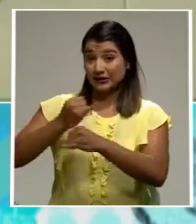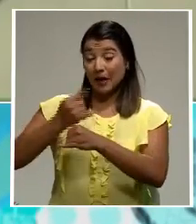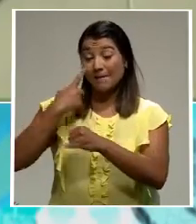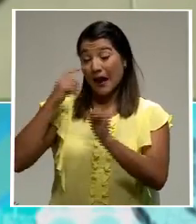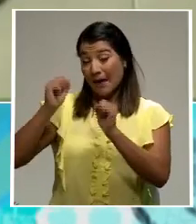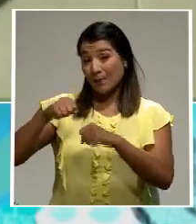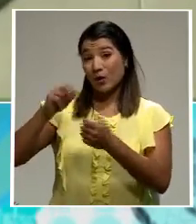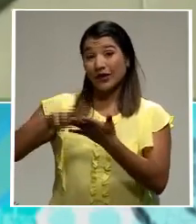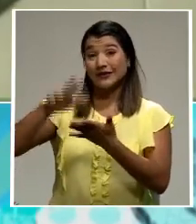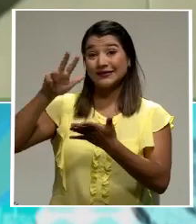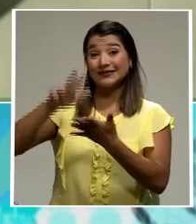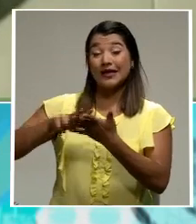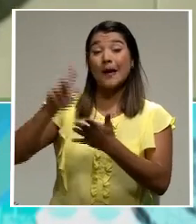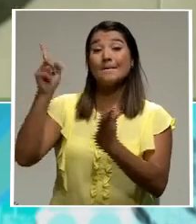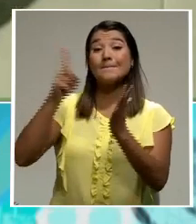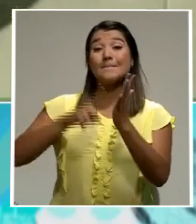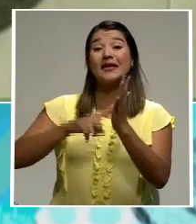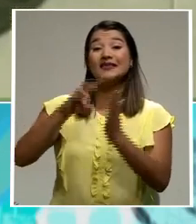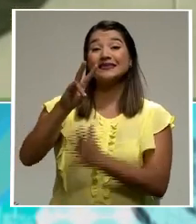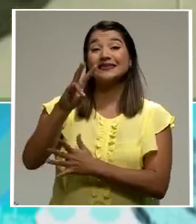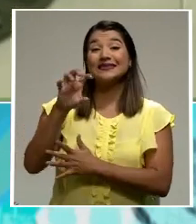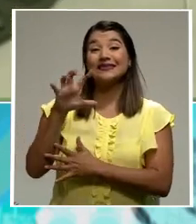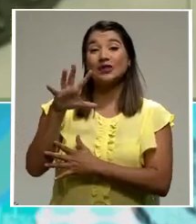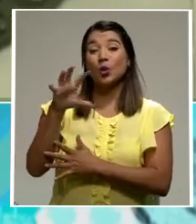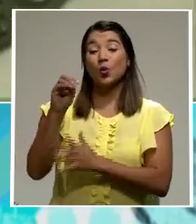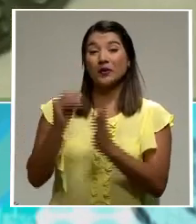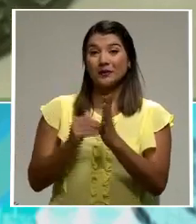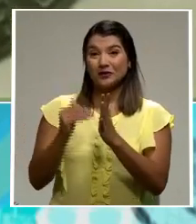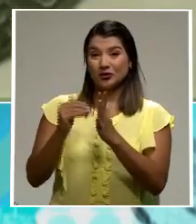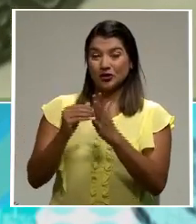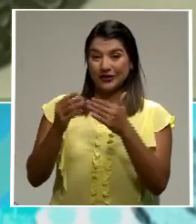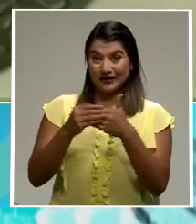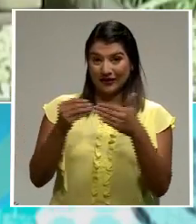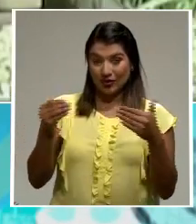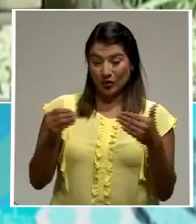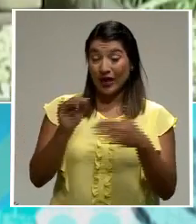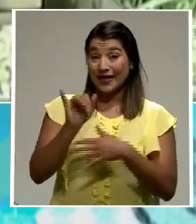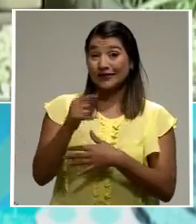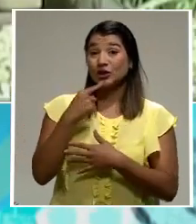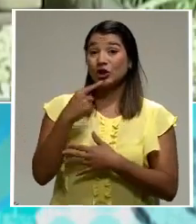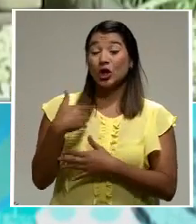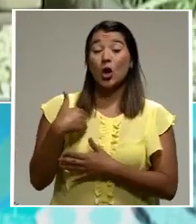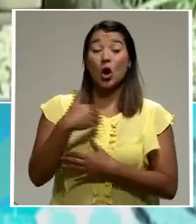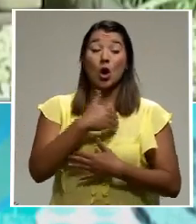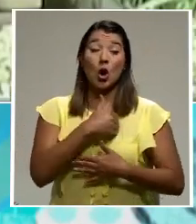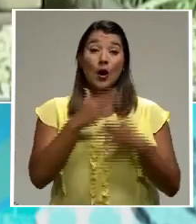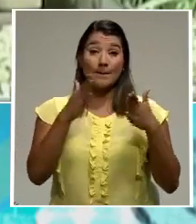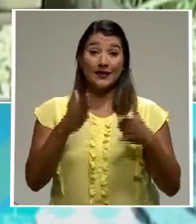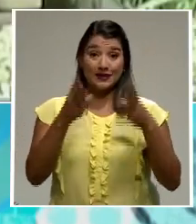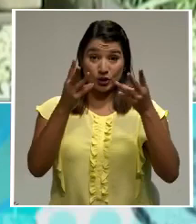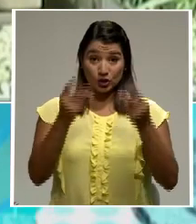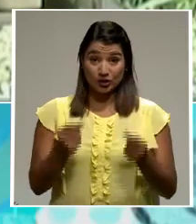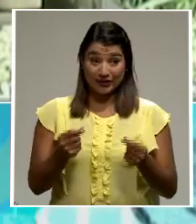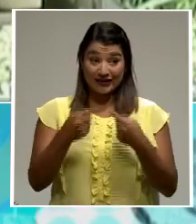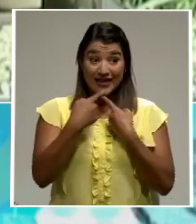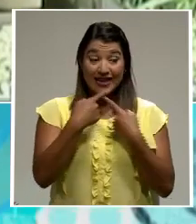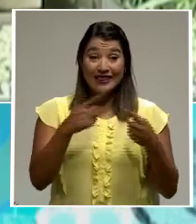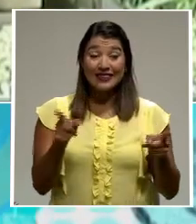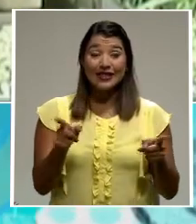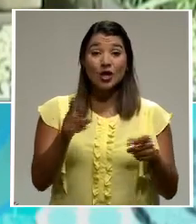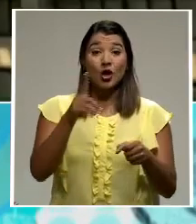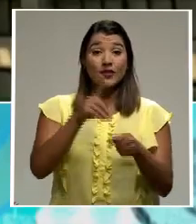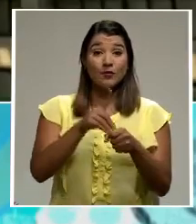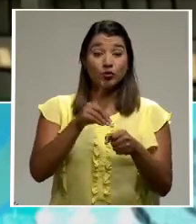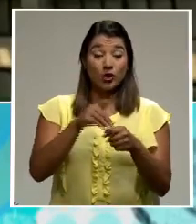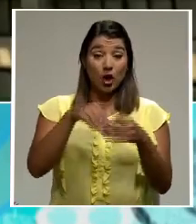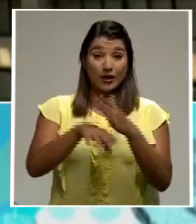de 1.750 millones de dólares. Así lo hizo saber el ministro de Hacienda a los legisladores acá en la